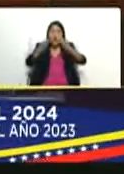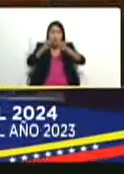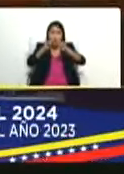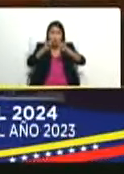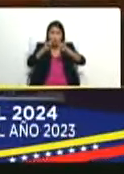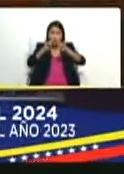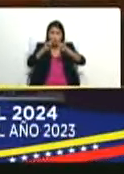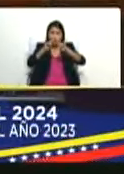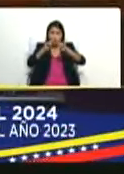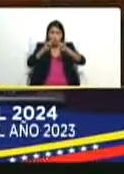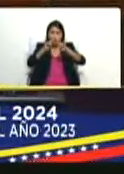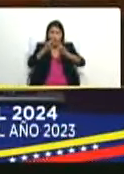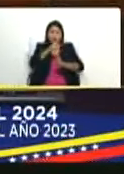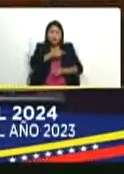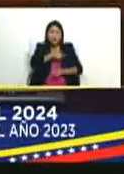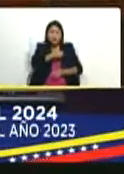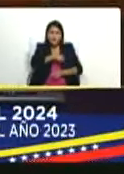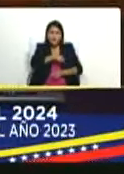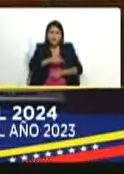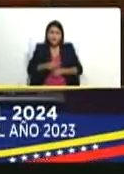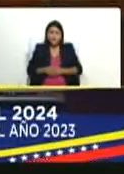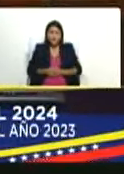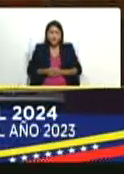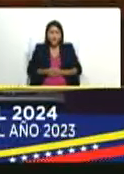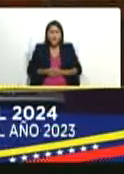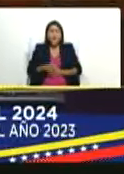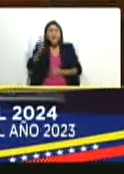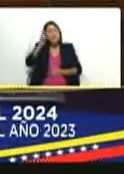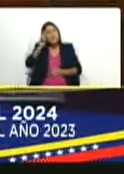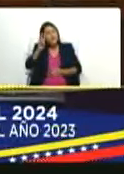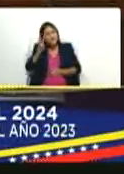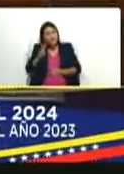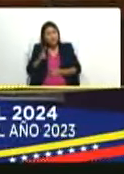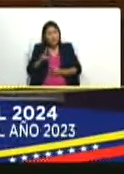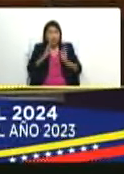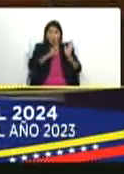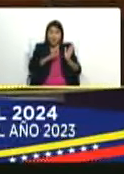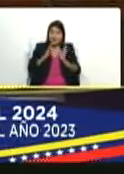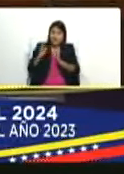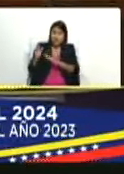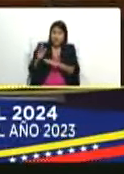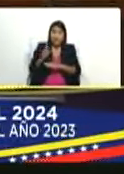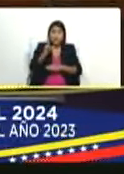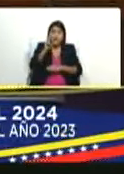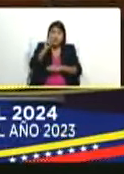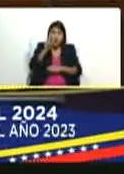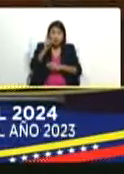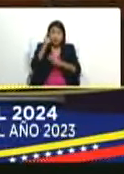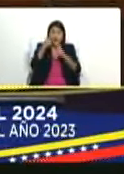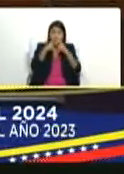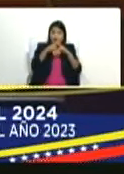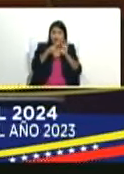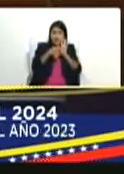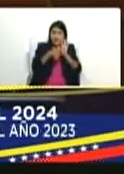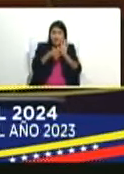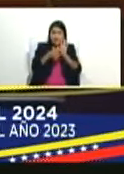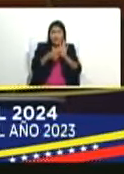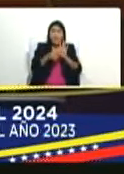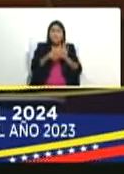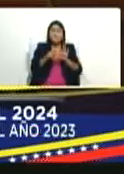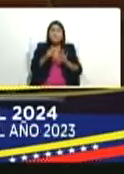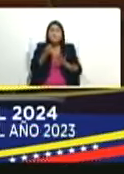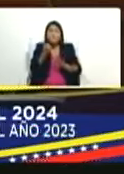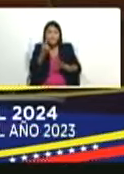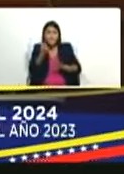en Ginebra, Suiza. Igualmente, Venezuela fue sede y organizadora de la segunda ronda de talleres de la 21ª Cumbre